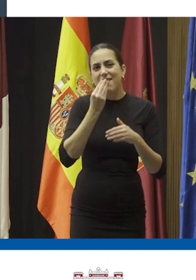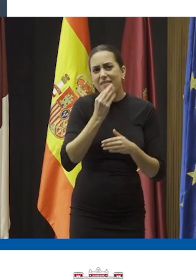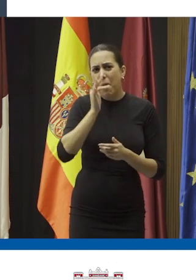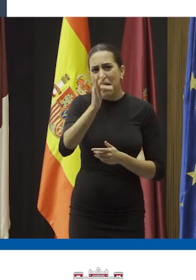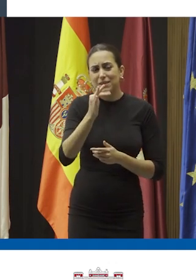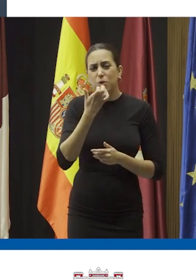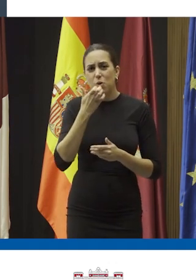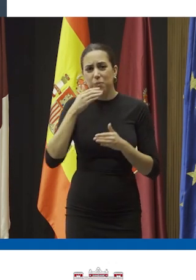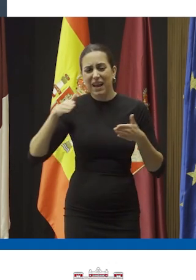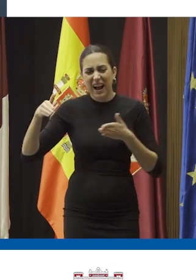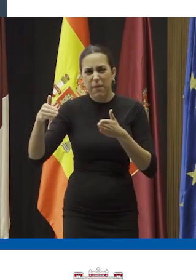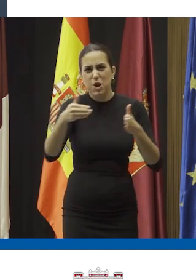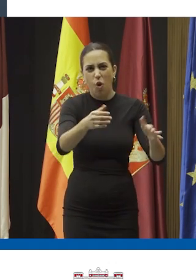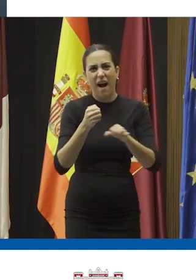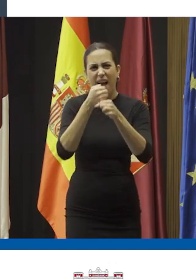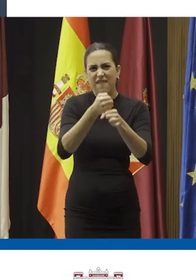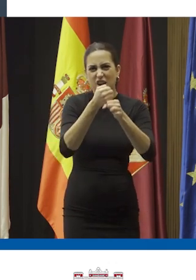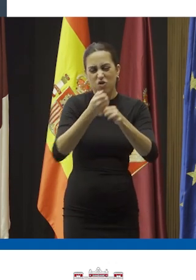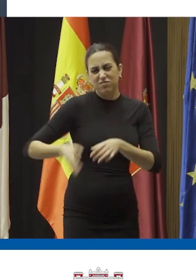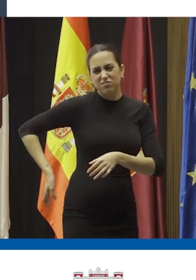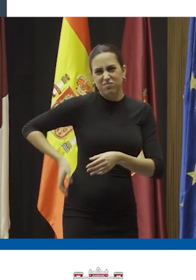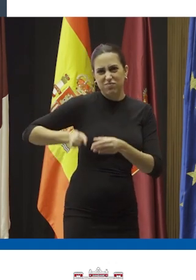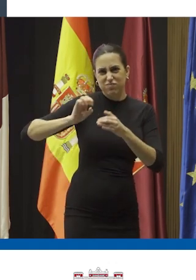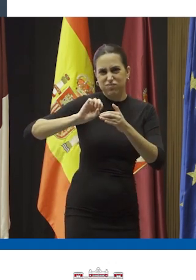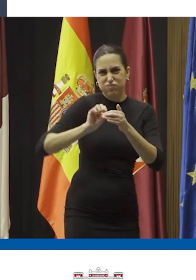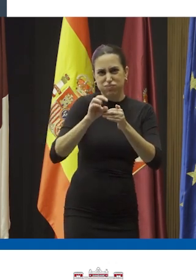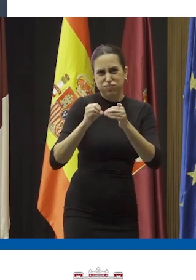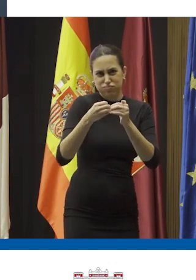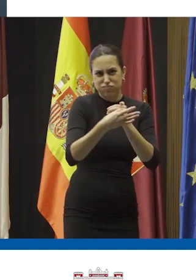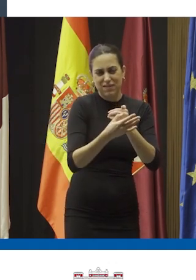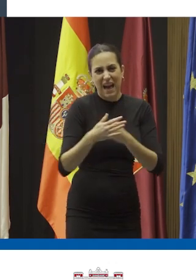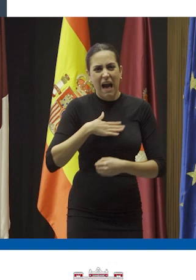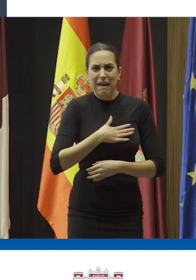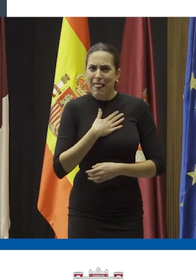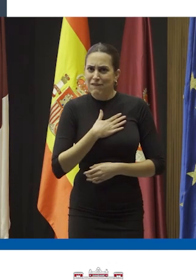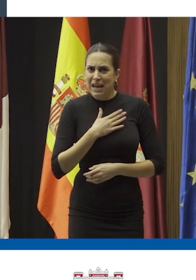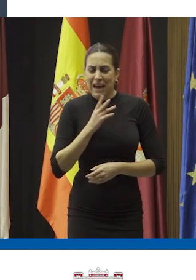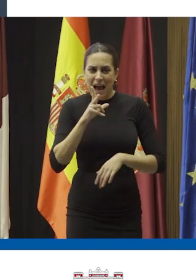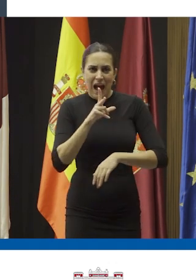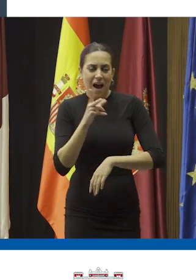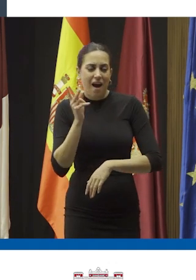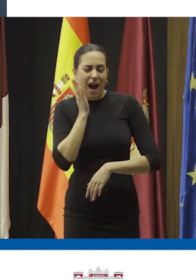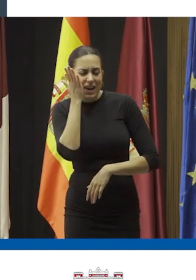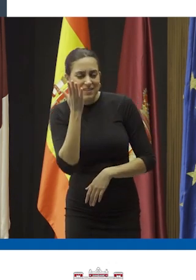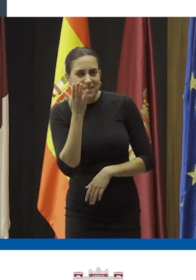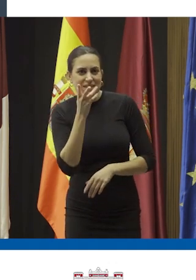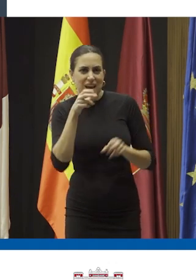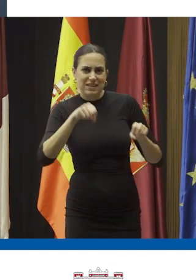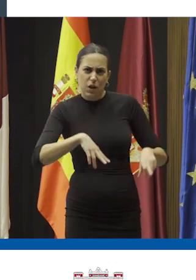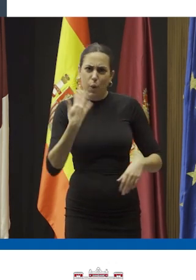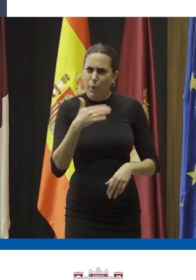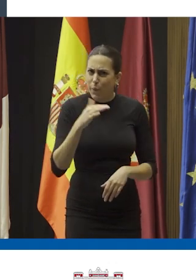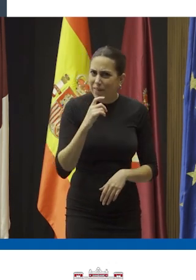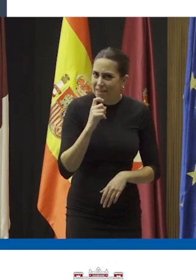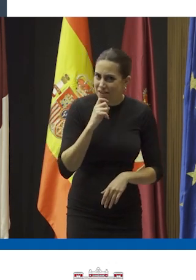cosas. Y no debía ser muy agradable sin anestesia, el tratamiento de las hemorroides, porque se recomendaba, por los grandes cirujanos de la